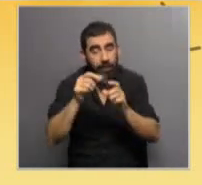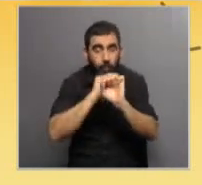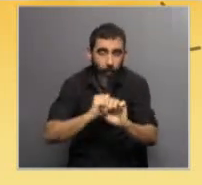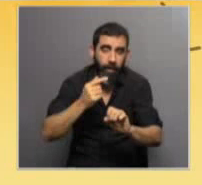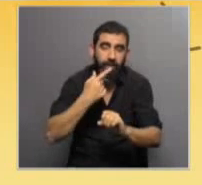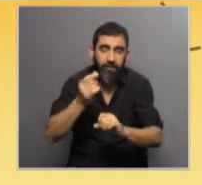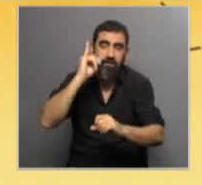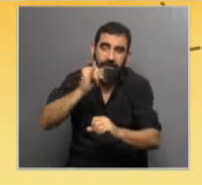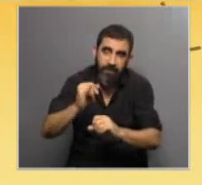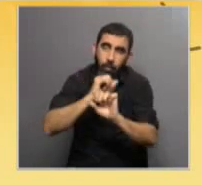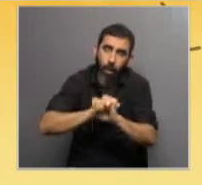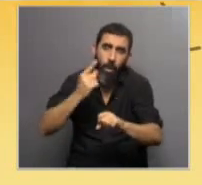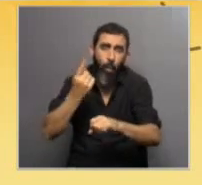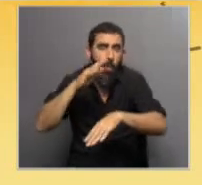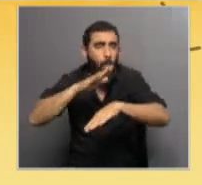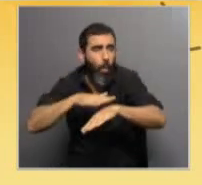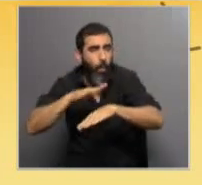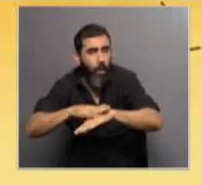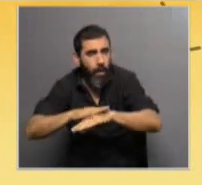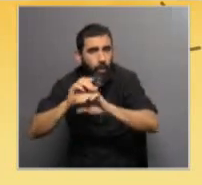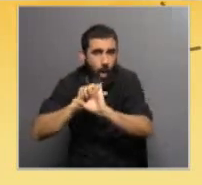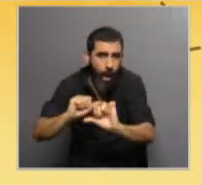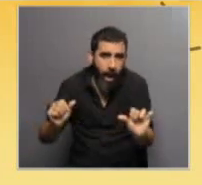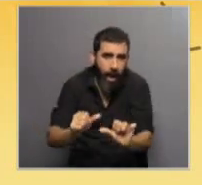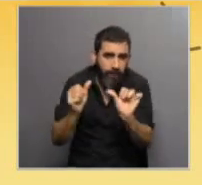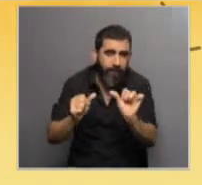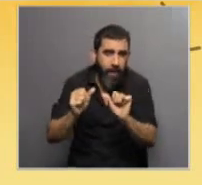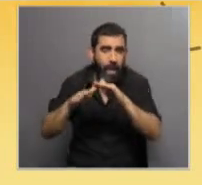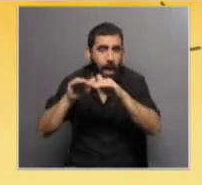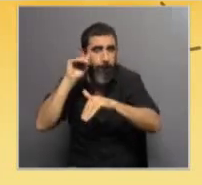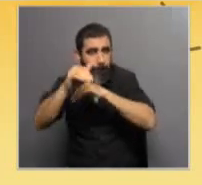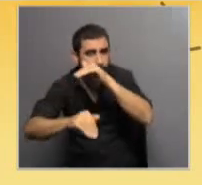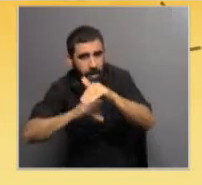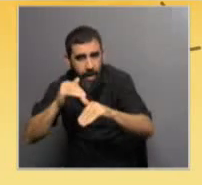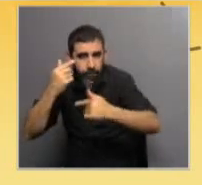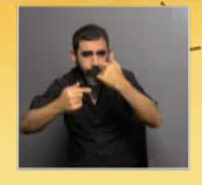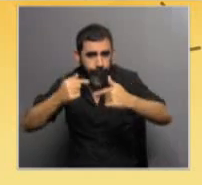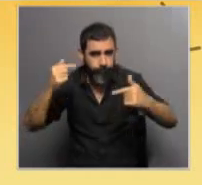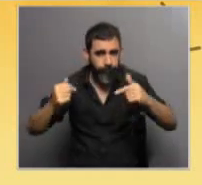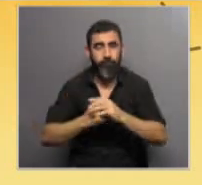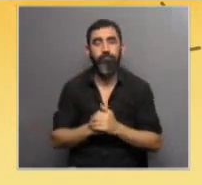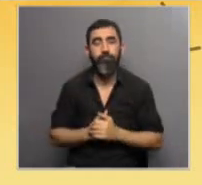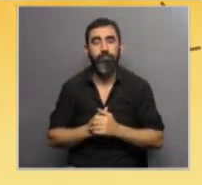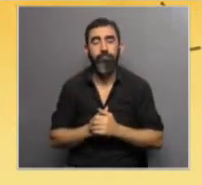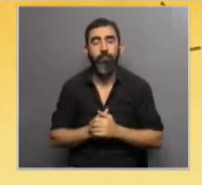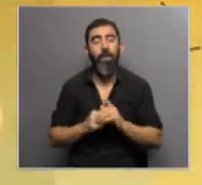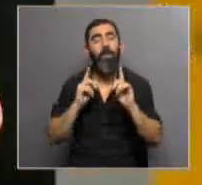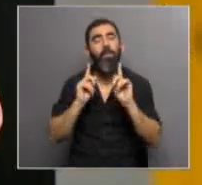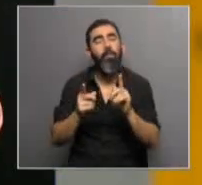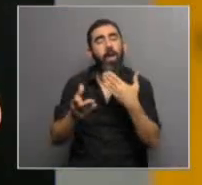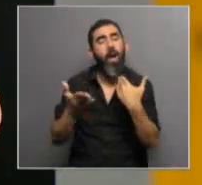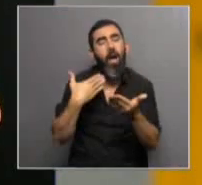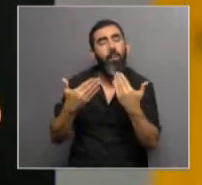he visto en tal época tal altura sobre cuando la playa llega hasta la altura todas esas cosas daniela habíamos hablado del